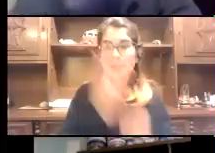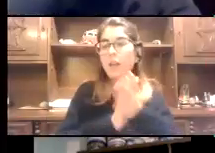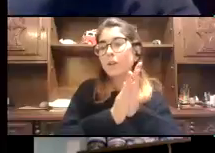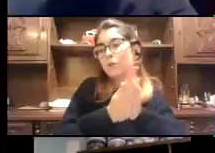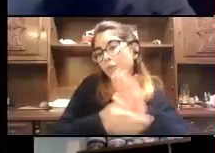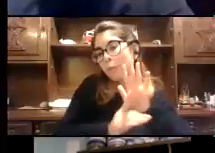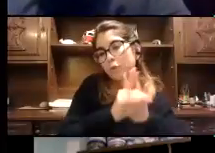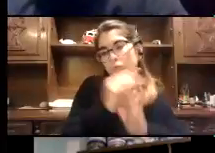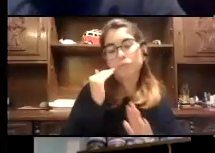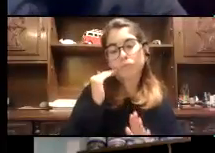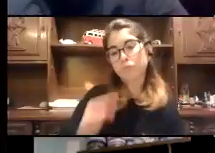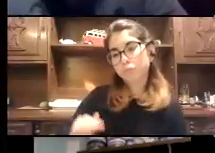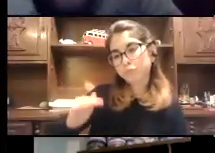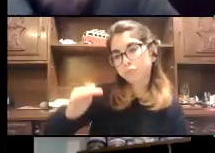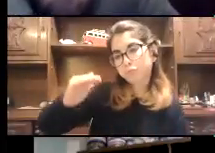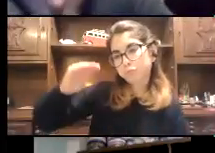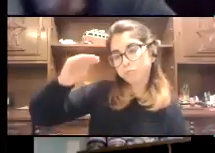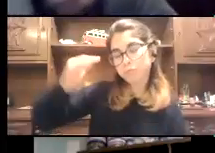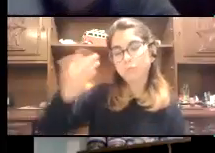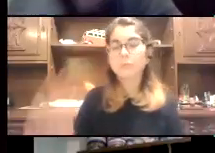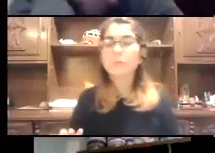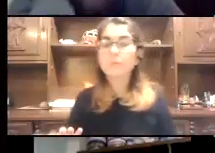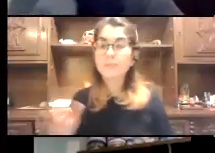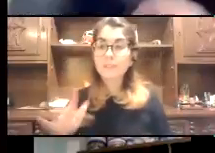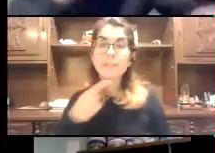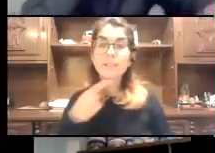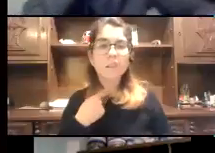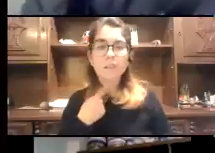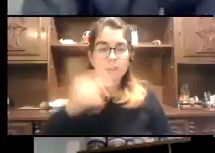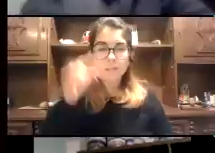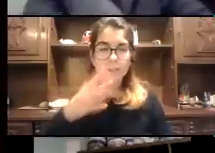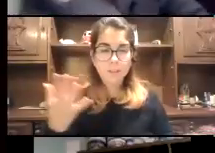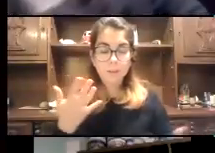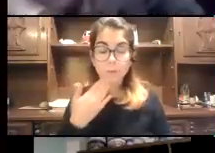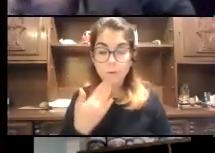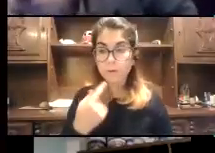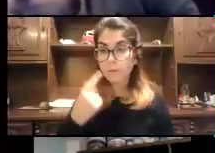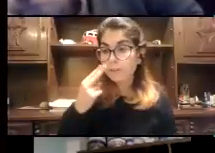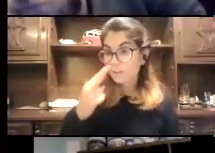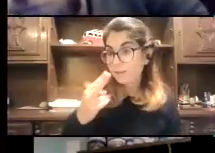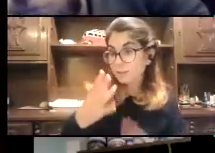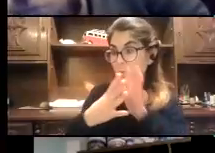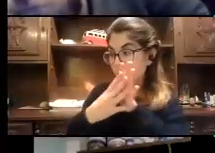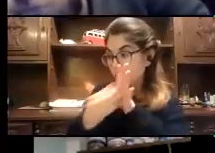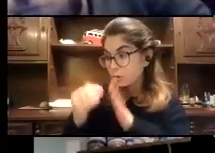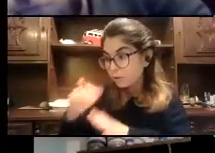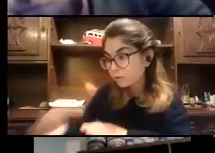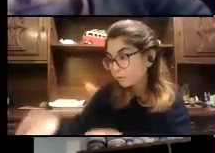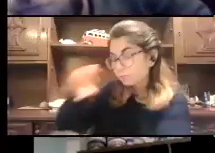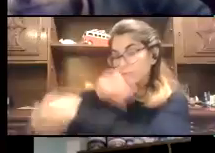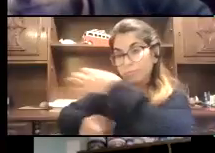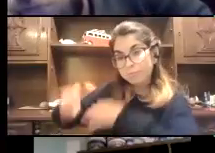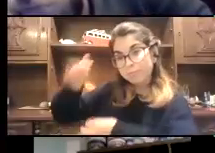pequeños. Entonces, una cuestión interesante cuando se reconocen esos modelos iniciales de los estudiantes es que muchas veces